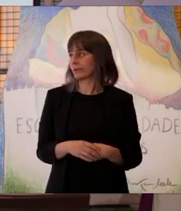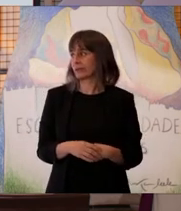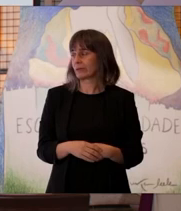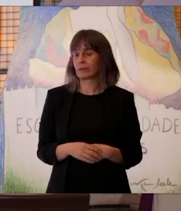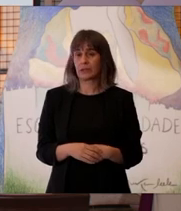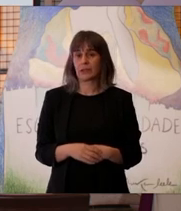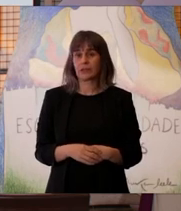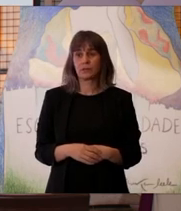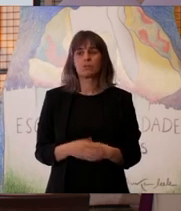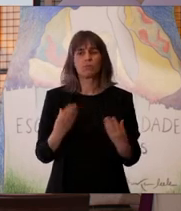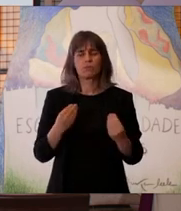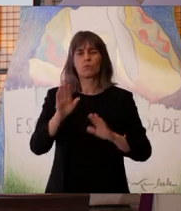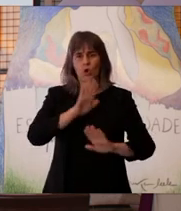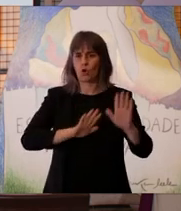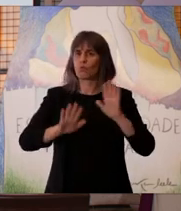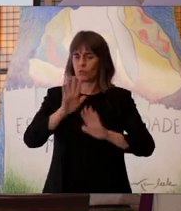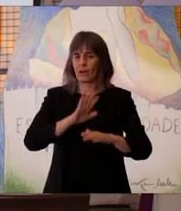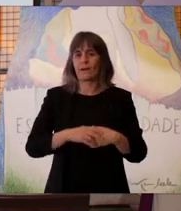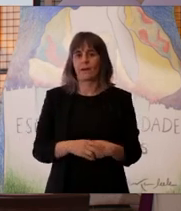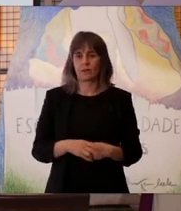que es muy complicado